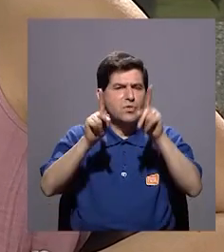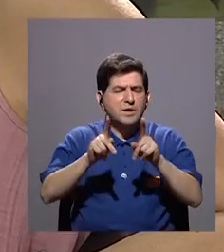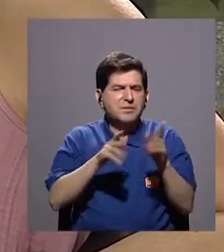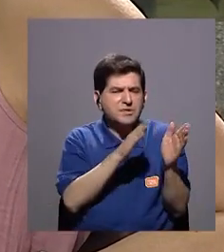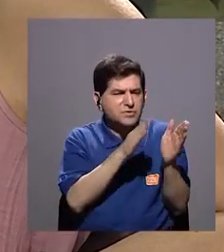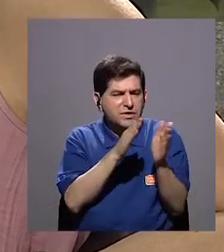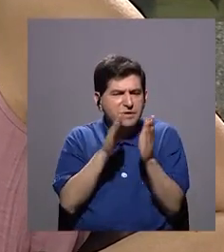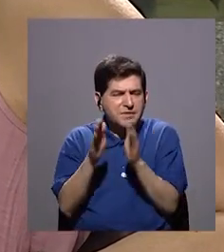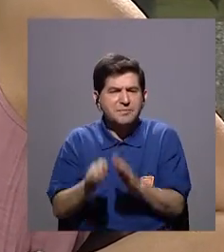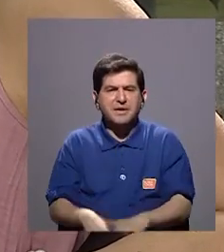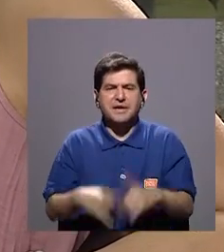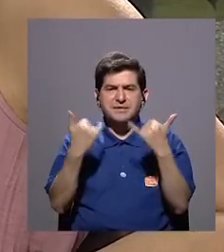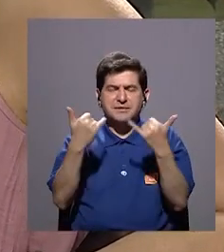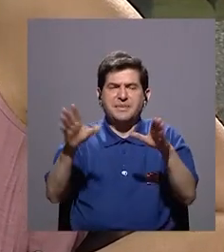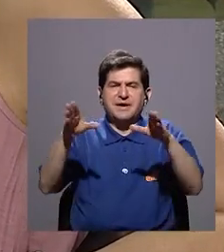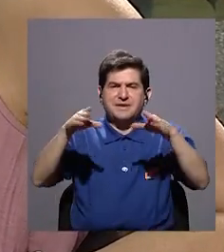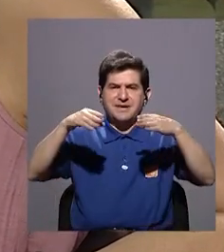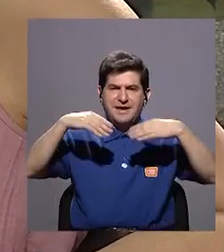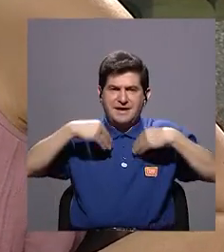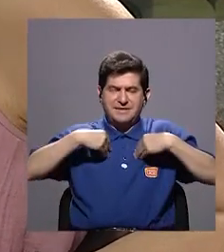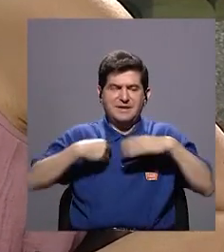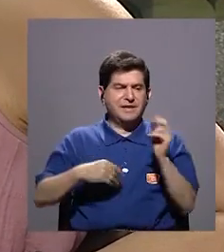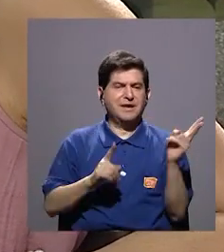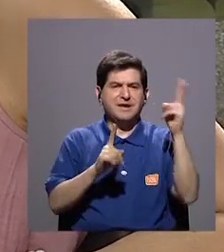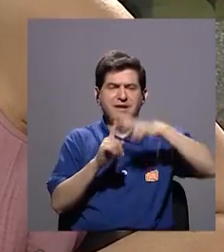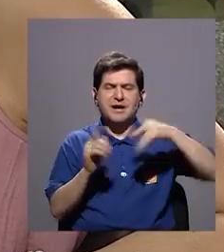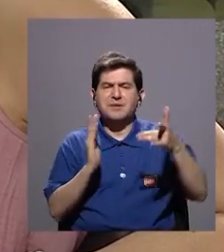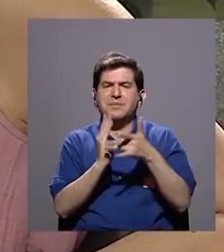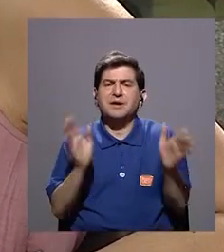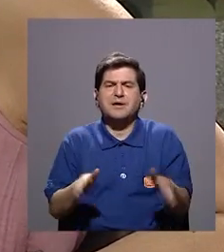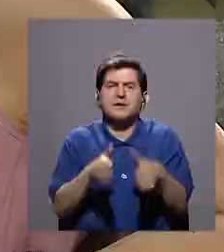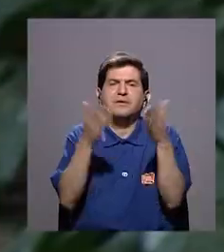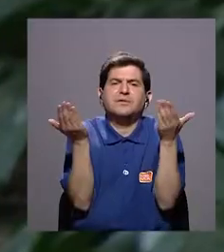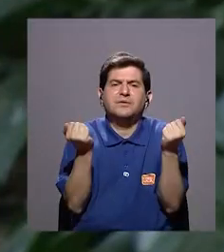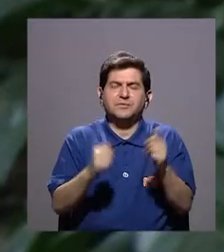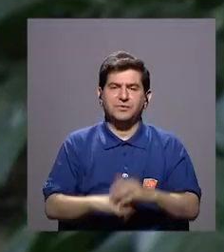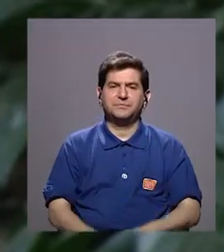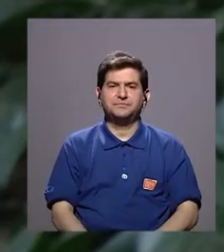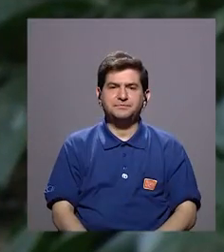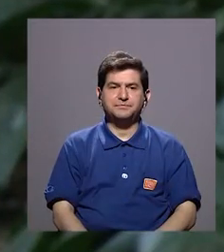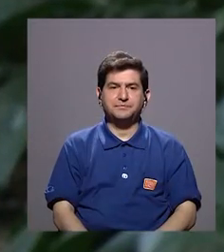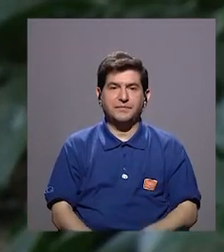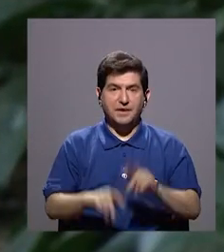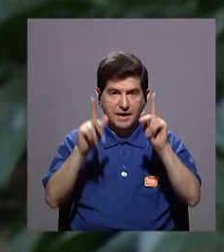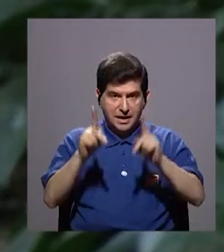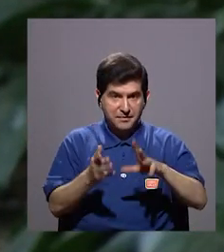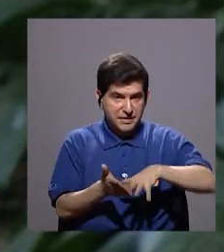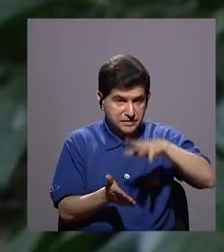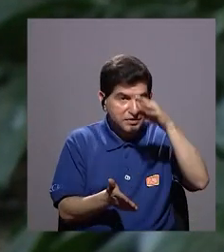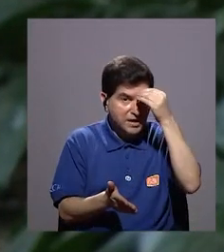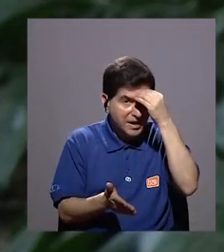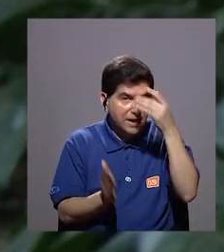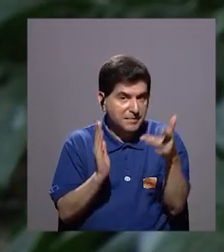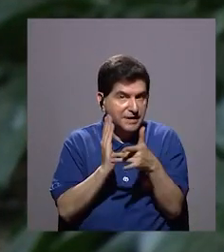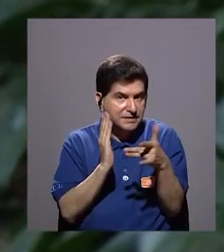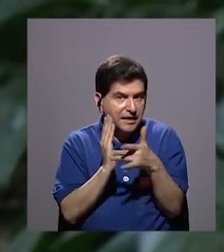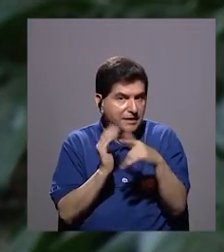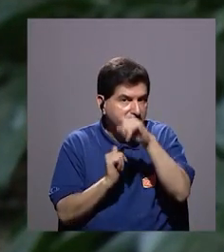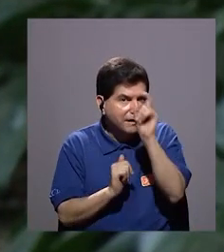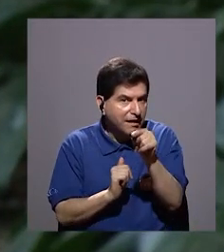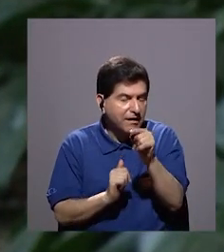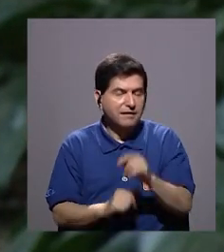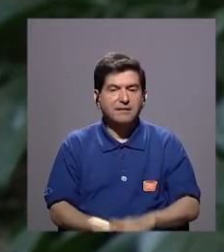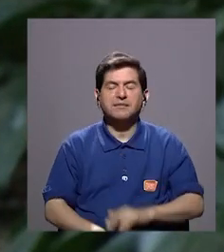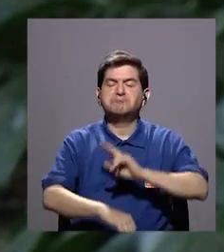una persona para adquirir o para poder aplicar esta técnica? Digamos la persona que va a aprender la